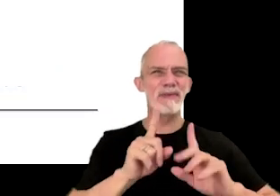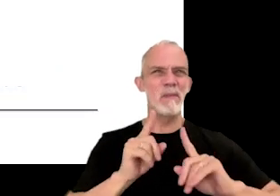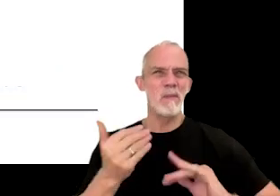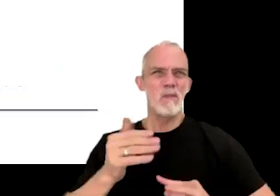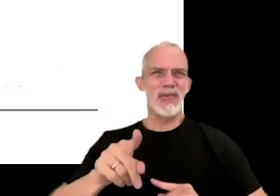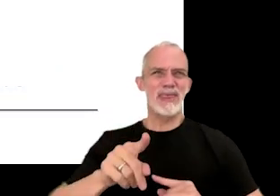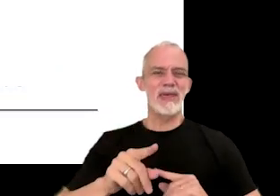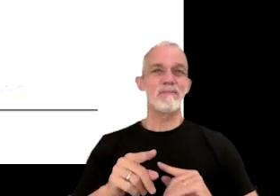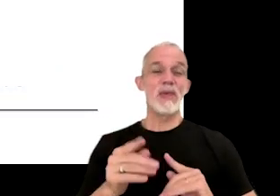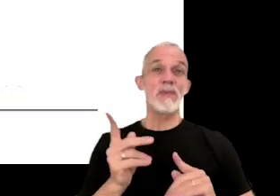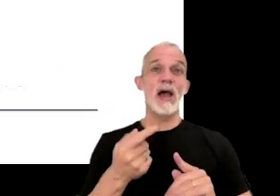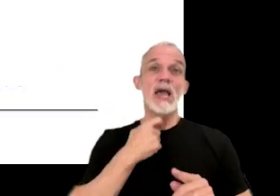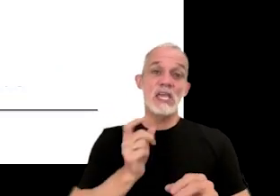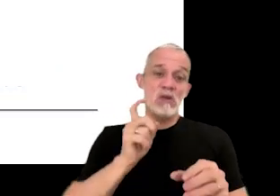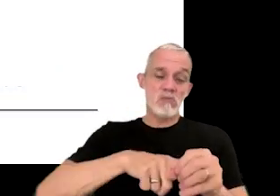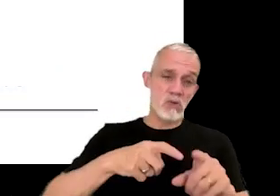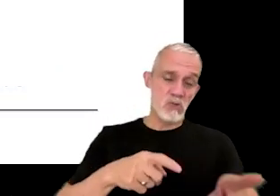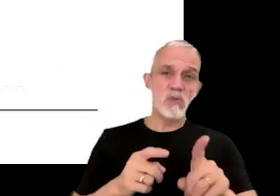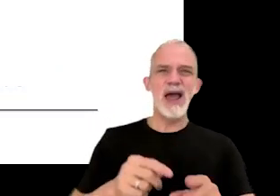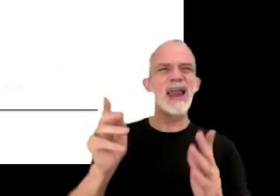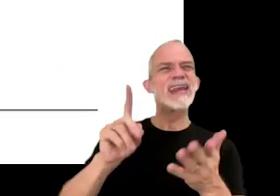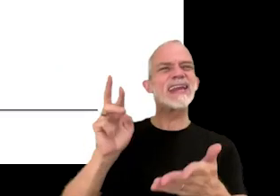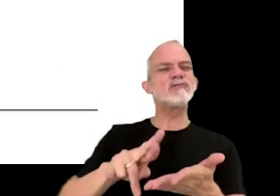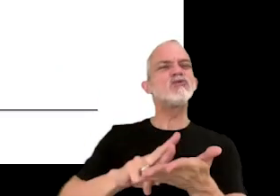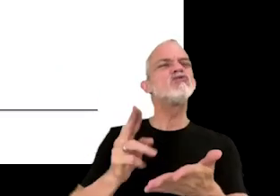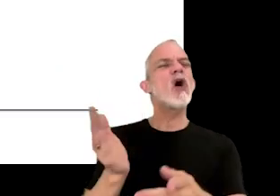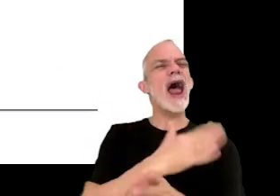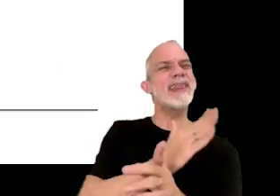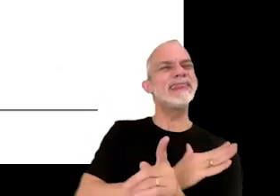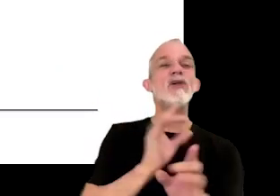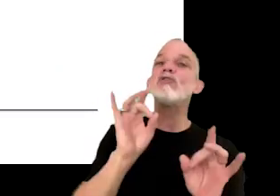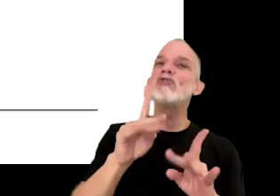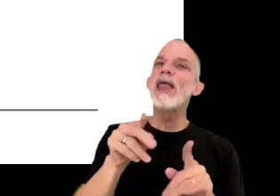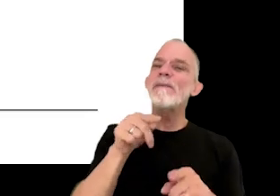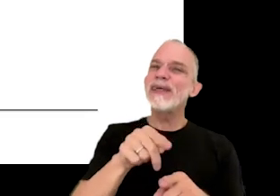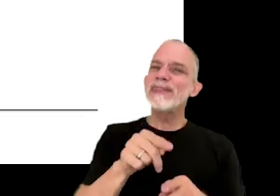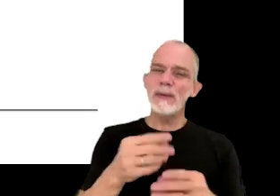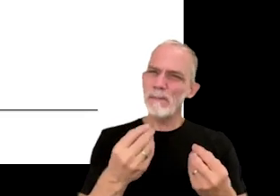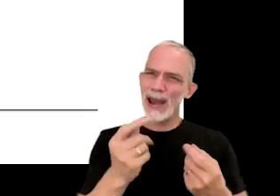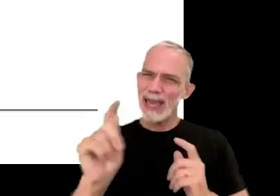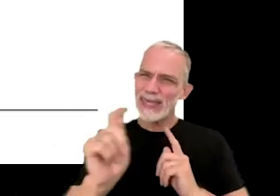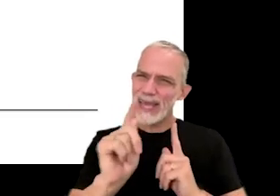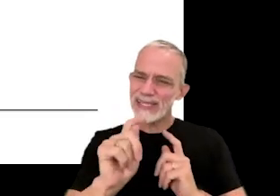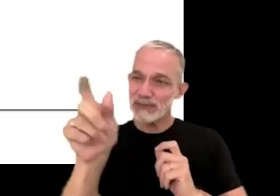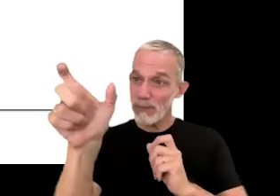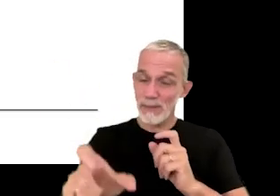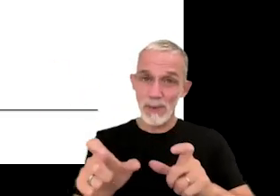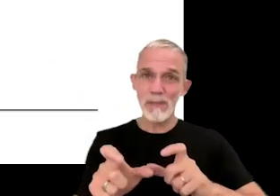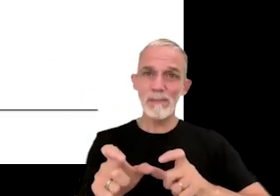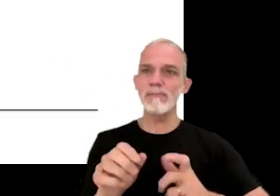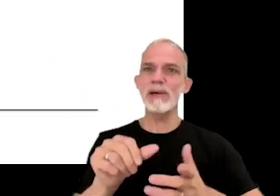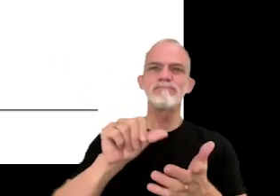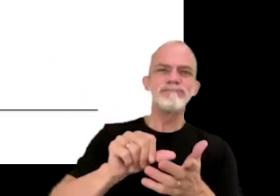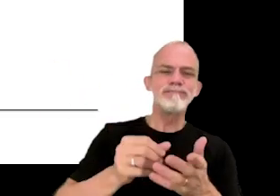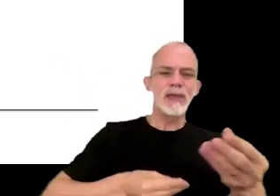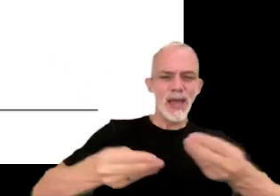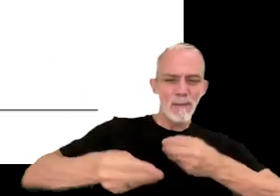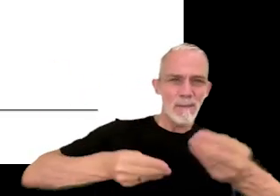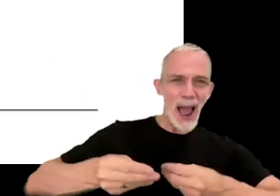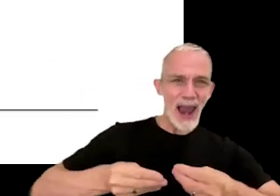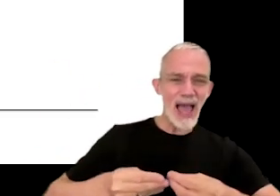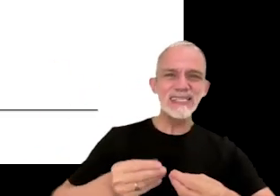originalmente la resolución anterior reglamentaba que solamente era para estados administrativos